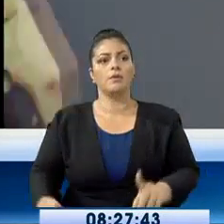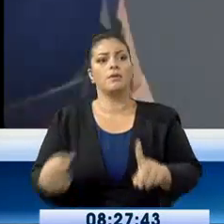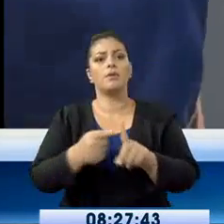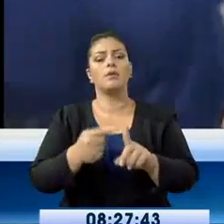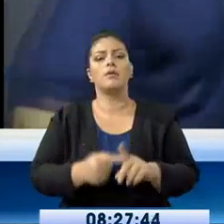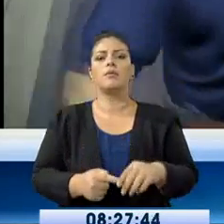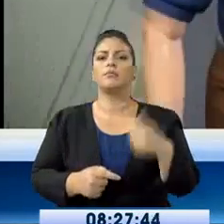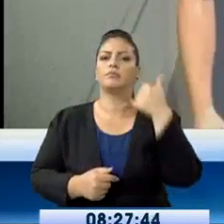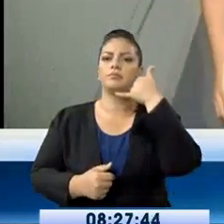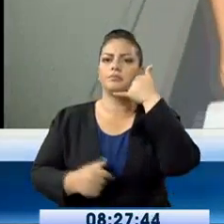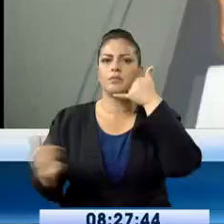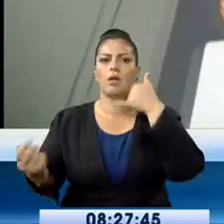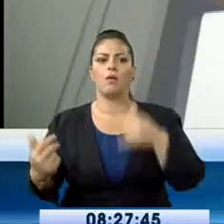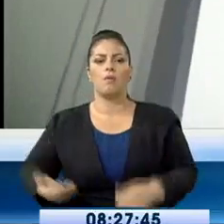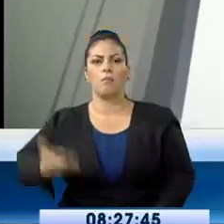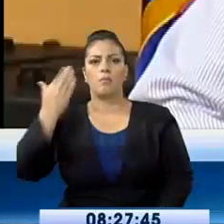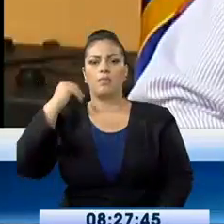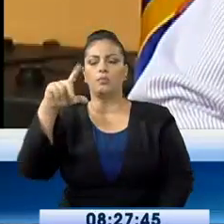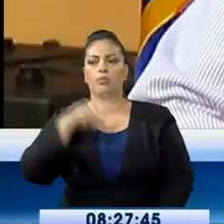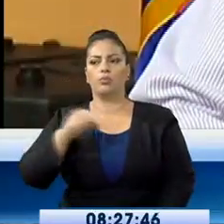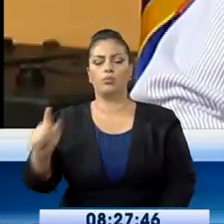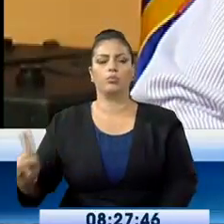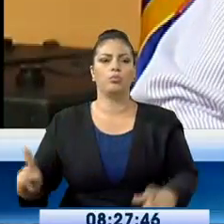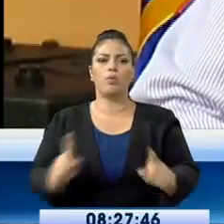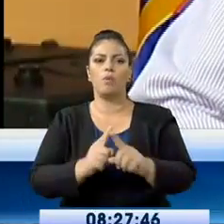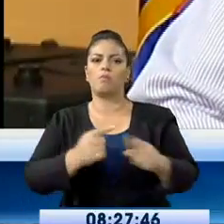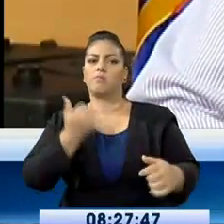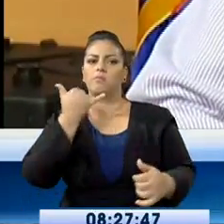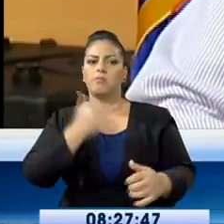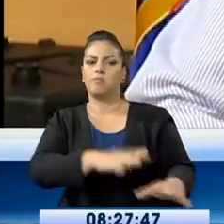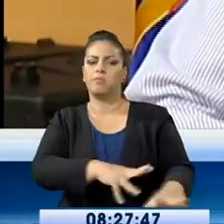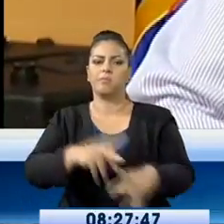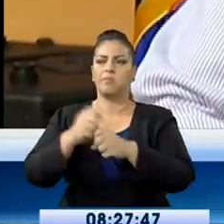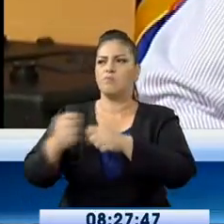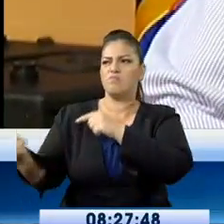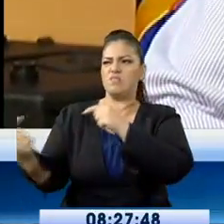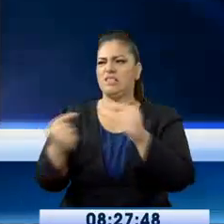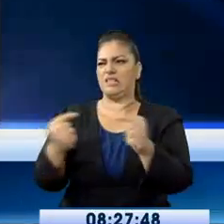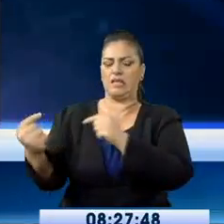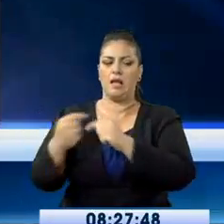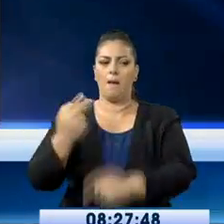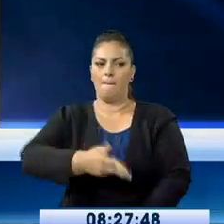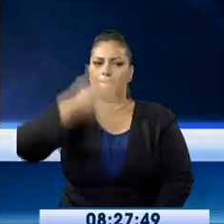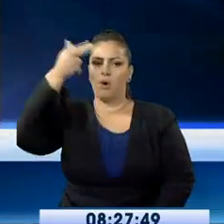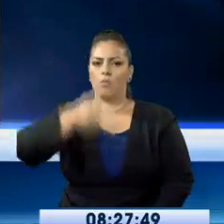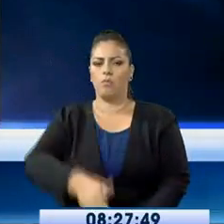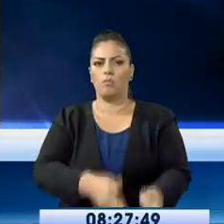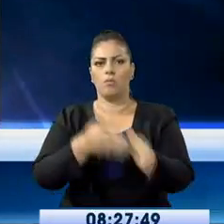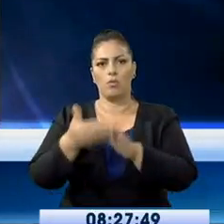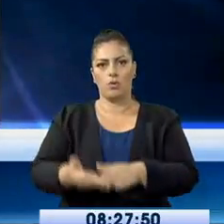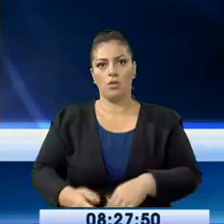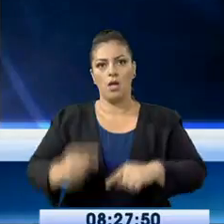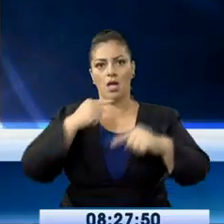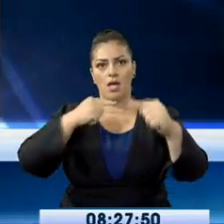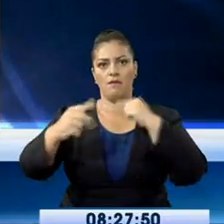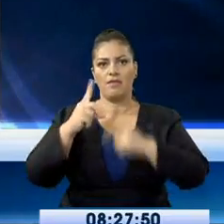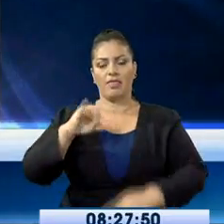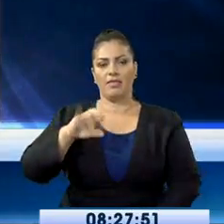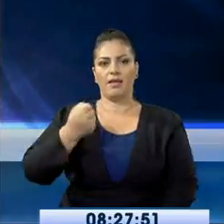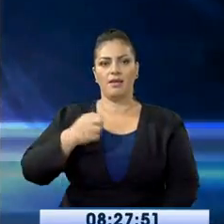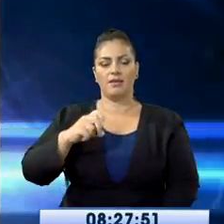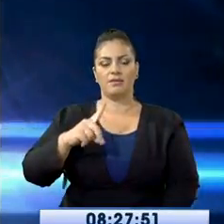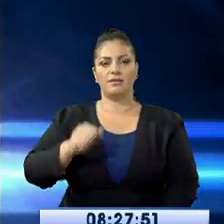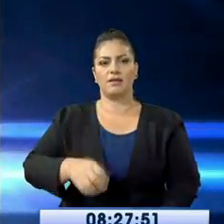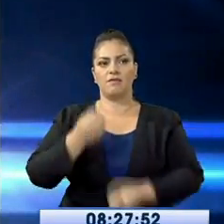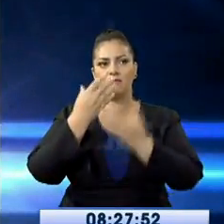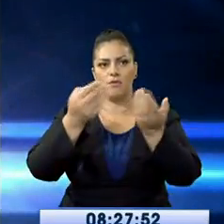robo de su celular el pasado lunes. Según el jefe de la DINASEC de la zona 8, en lo que va del año se han registrado